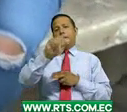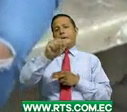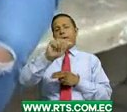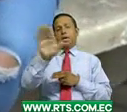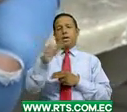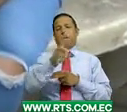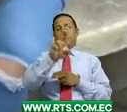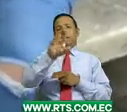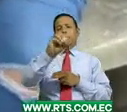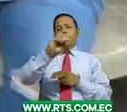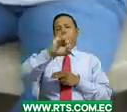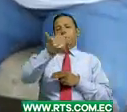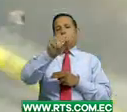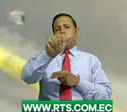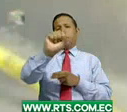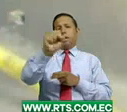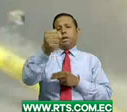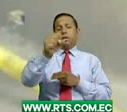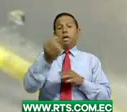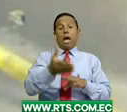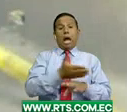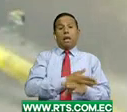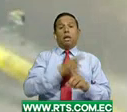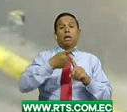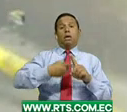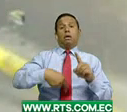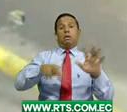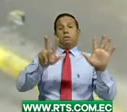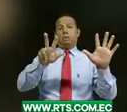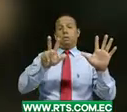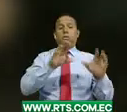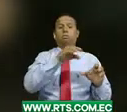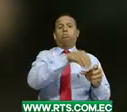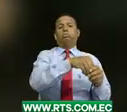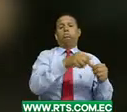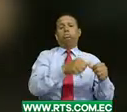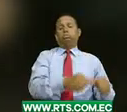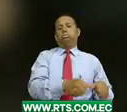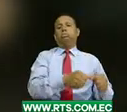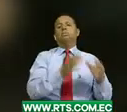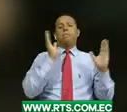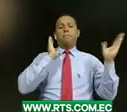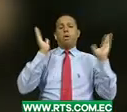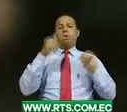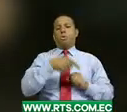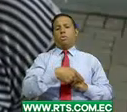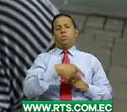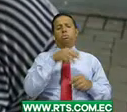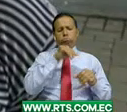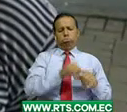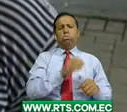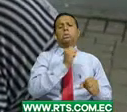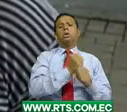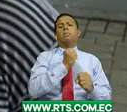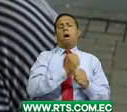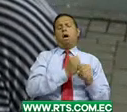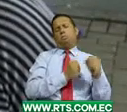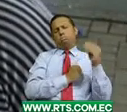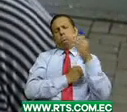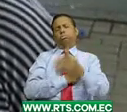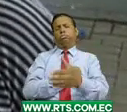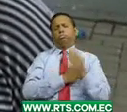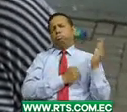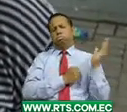Venezuela hace 8 meses y se estableció en Babahoyo, desde donde salía cada mañana para trabajar en este sector. Buena la chica, muy